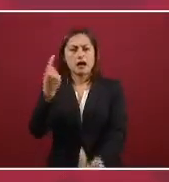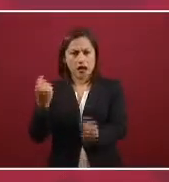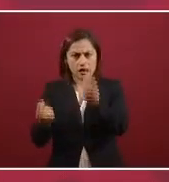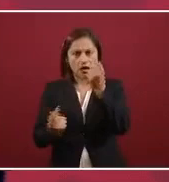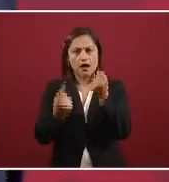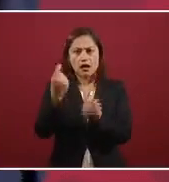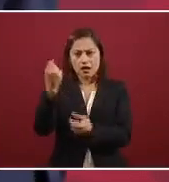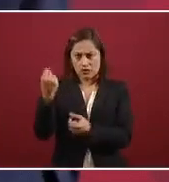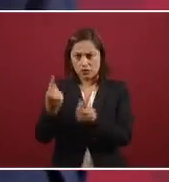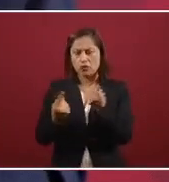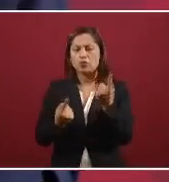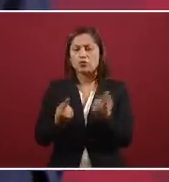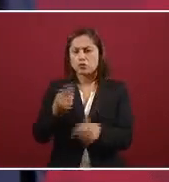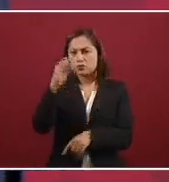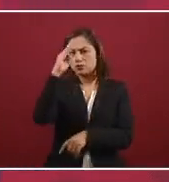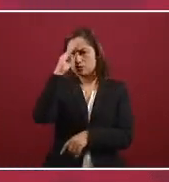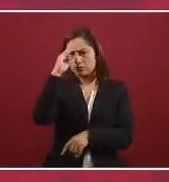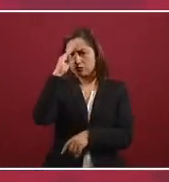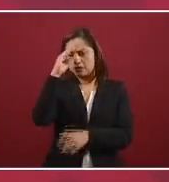despedían a trabajadores